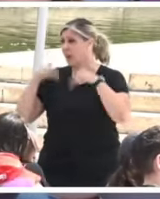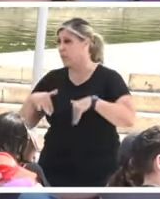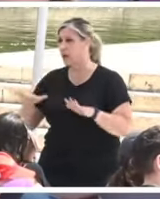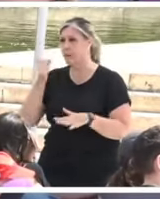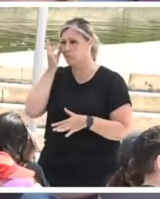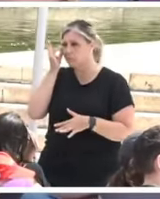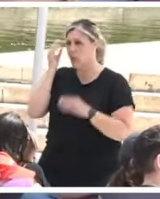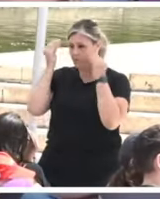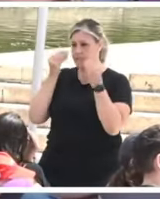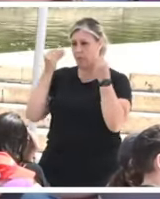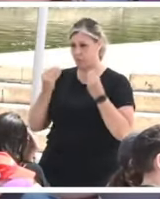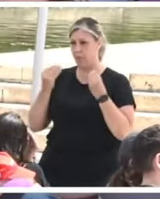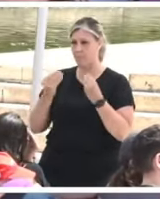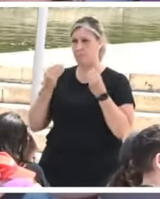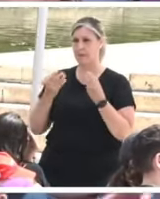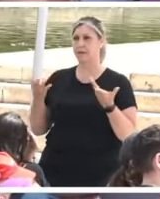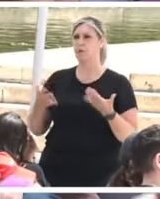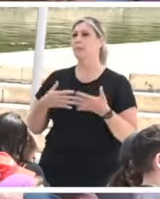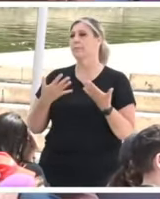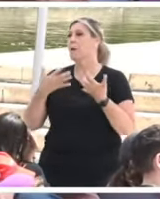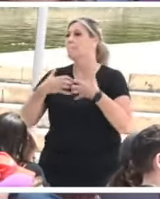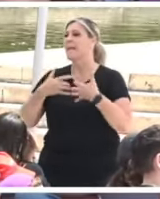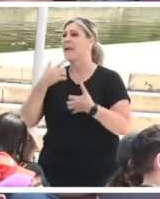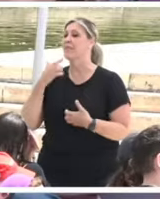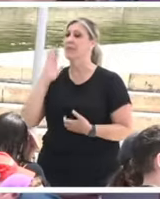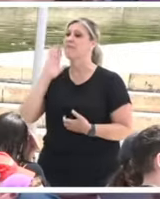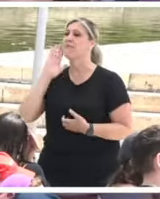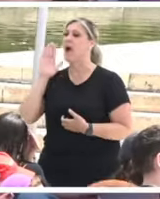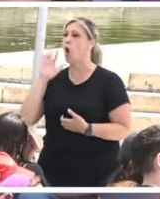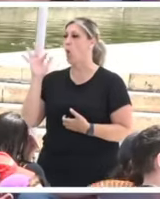está muy calculada. La máquina del fango.